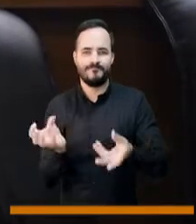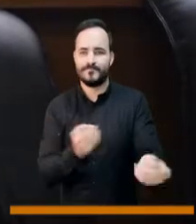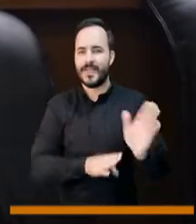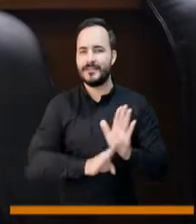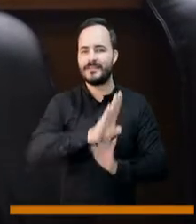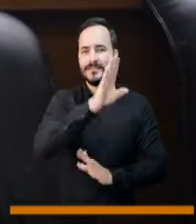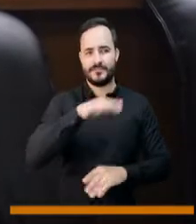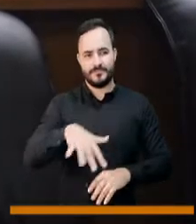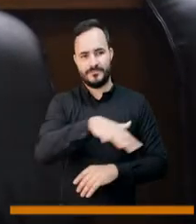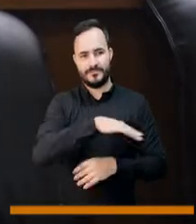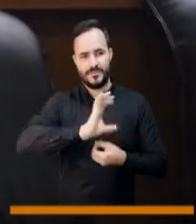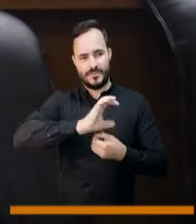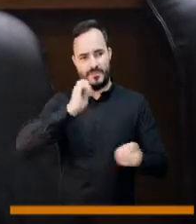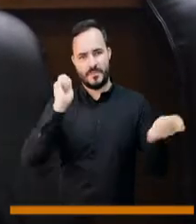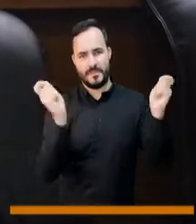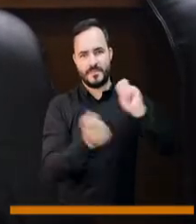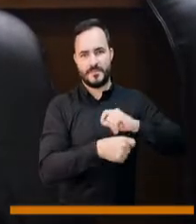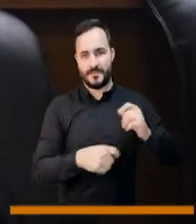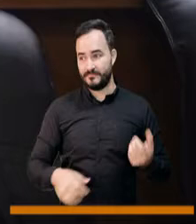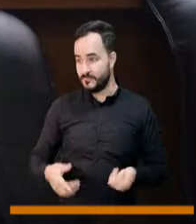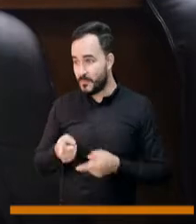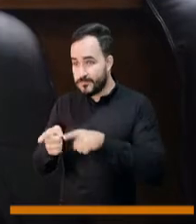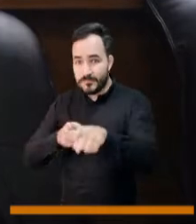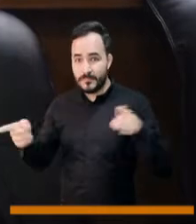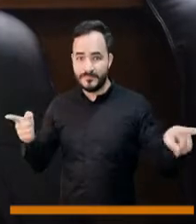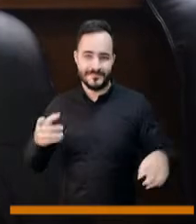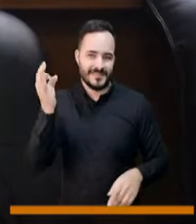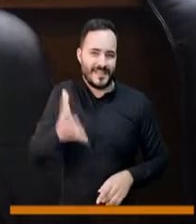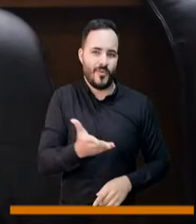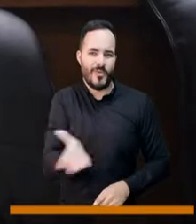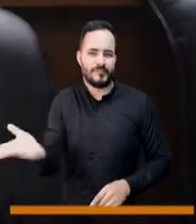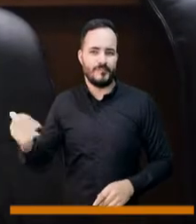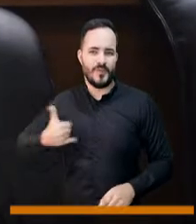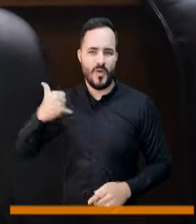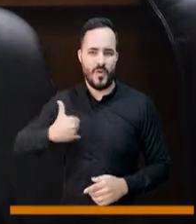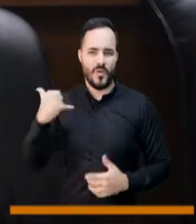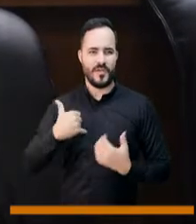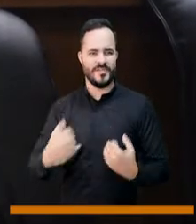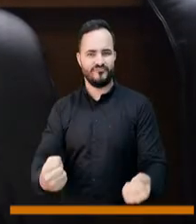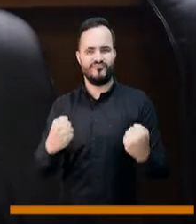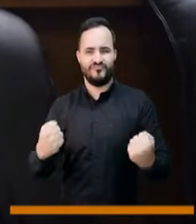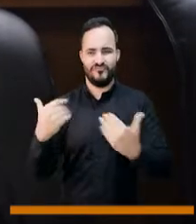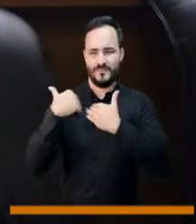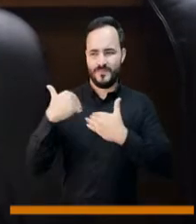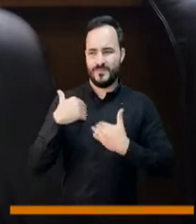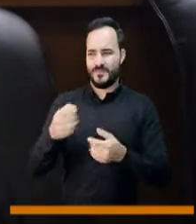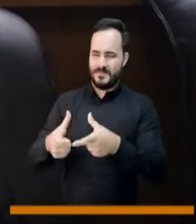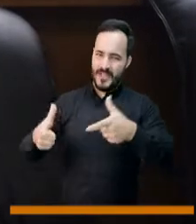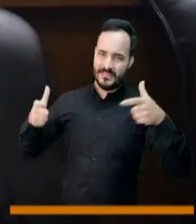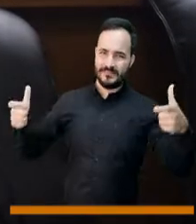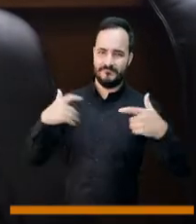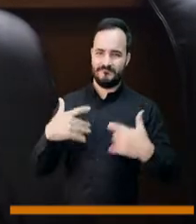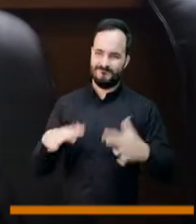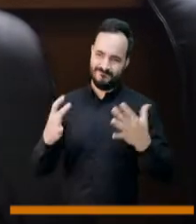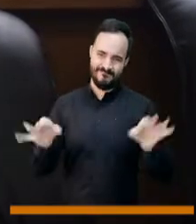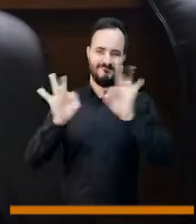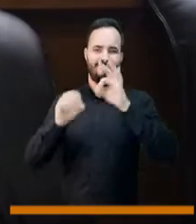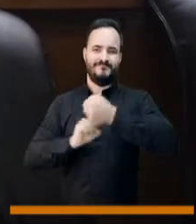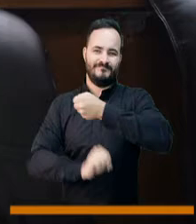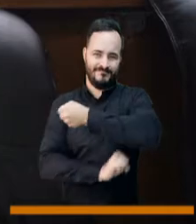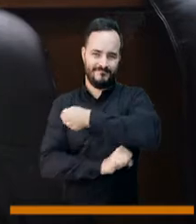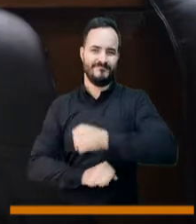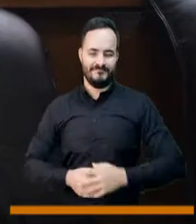desarrollo, progreso y transformación para la ciudad. Ahí están los jóvenes, como protagonistas, como